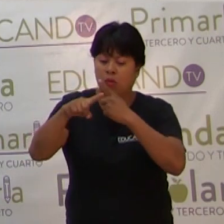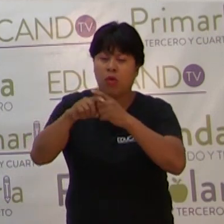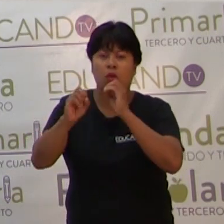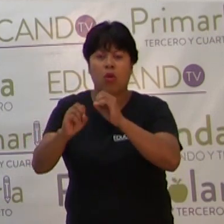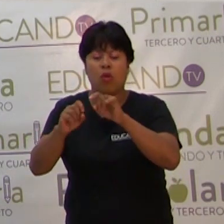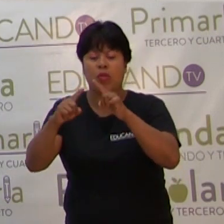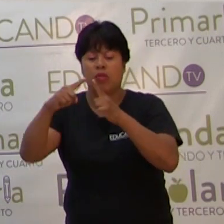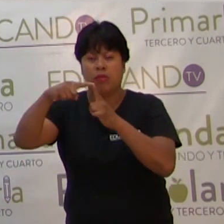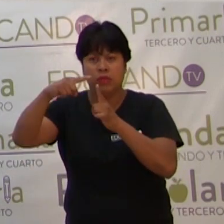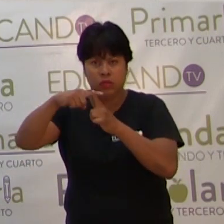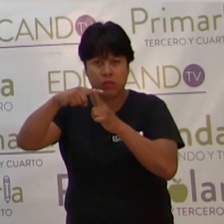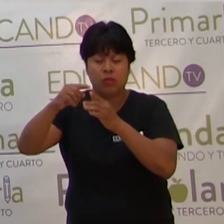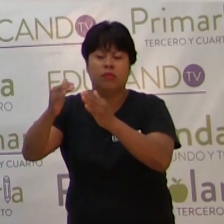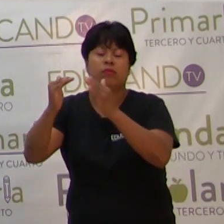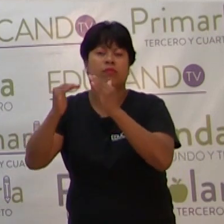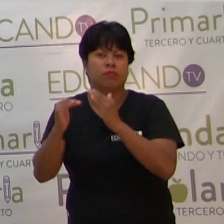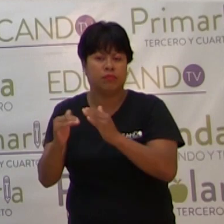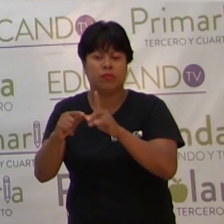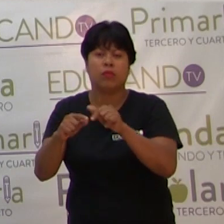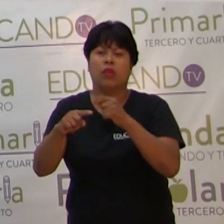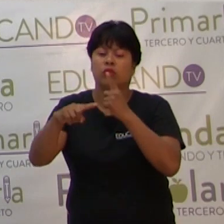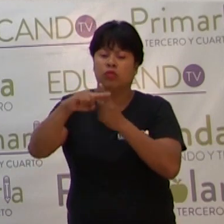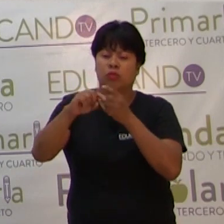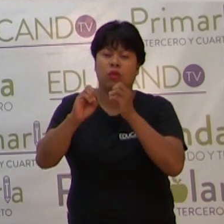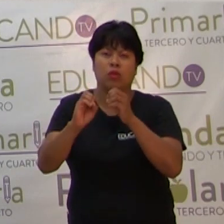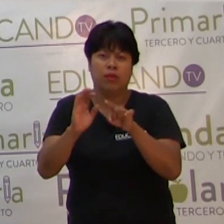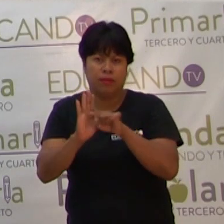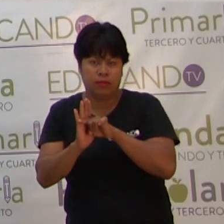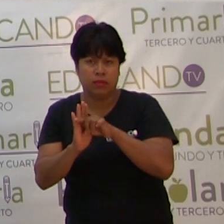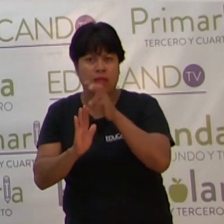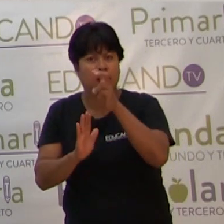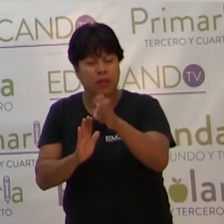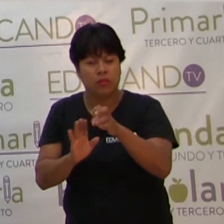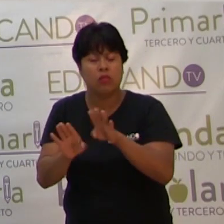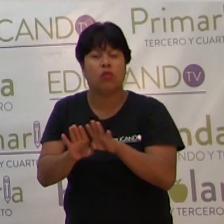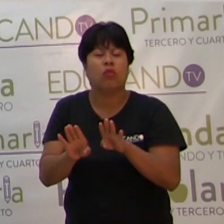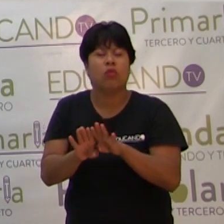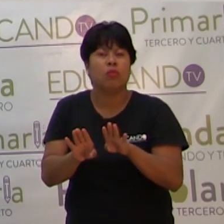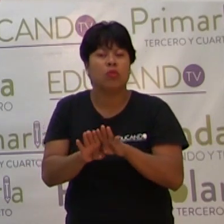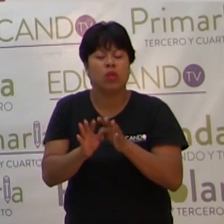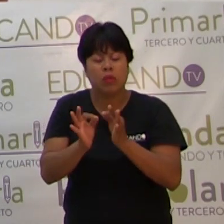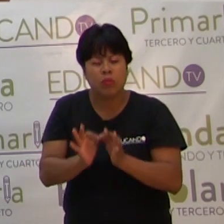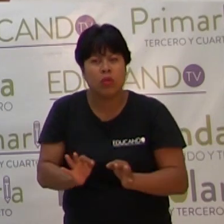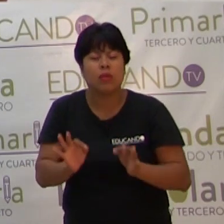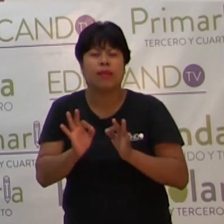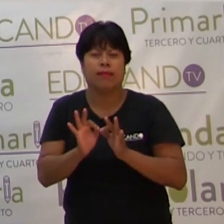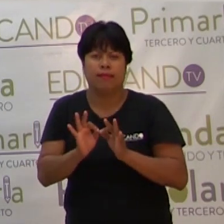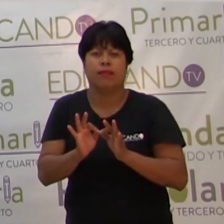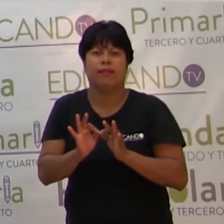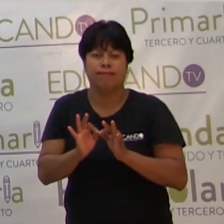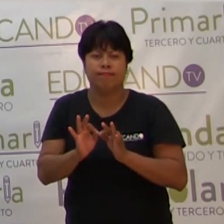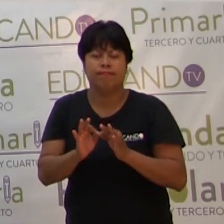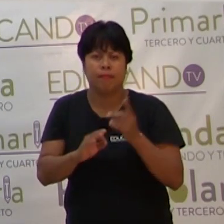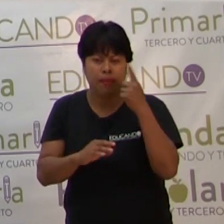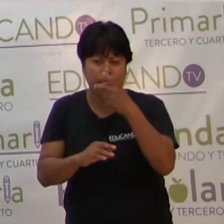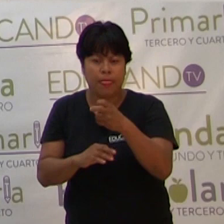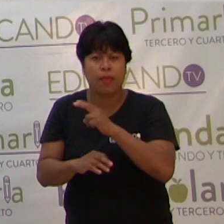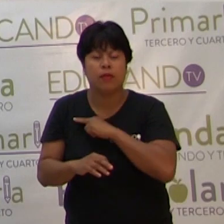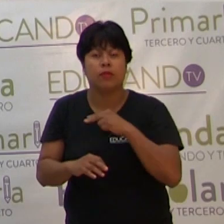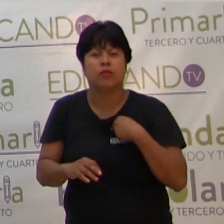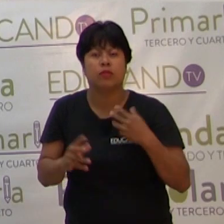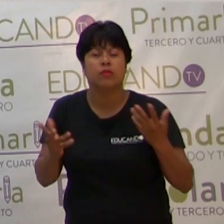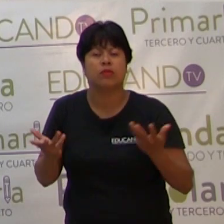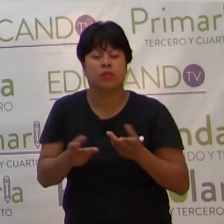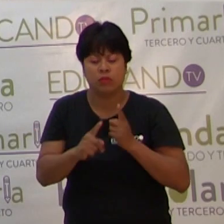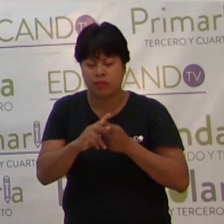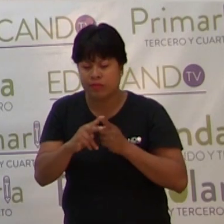multiplicaciones, posteriormente las sumas y las restas. Eso es como importante para en el momento que estamos